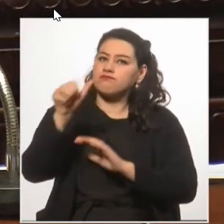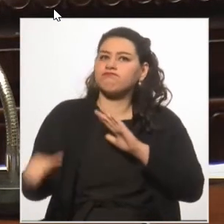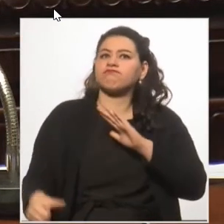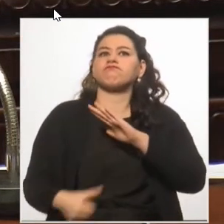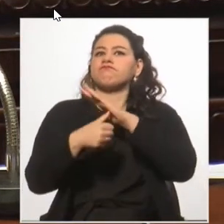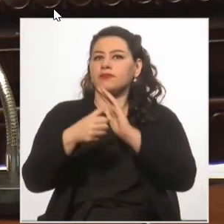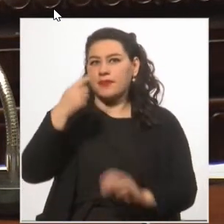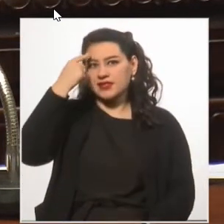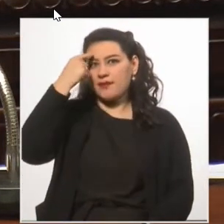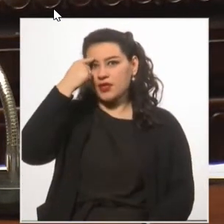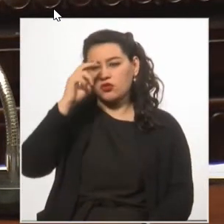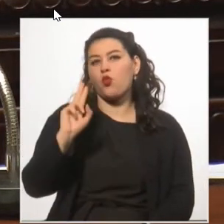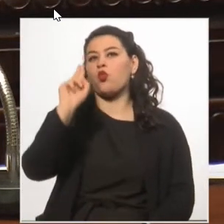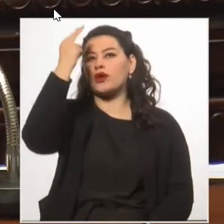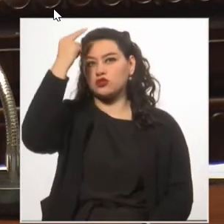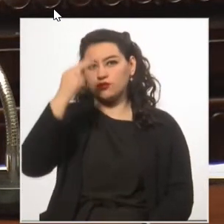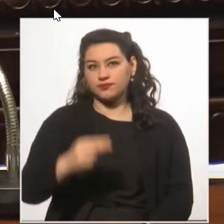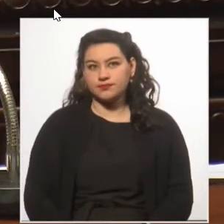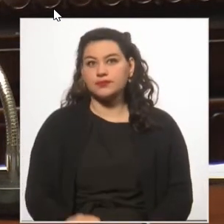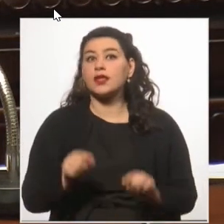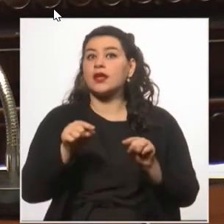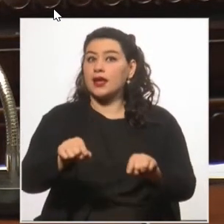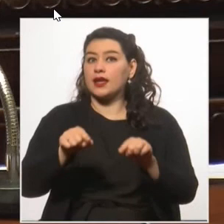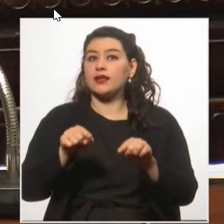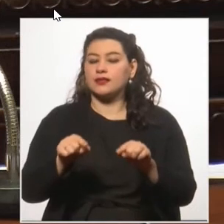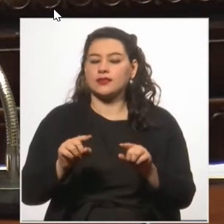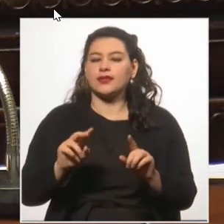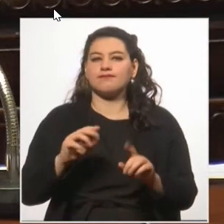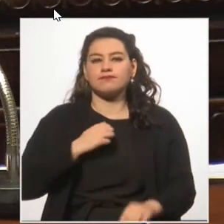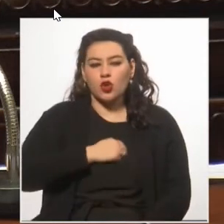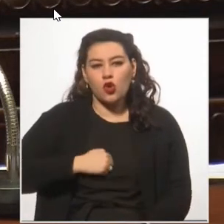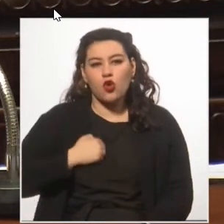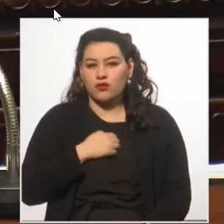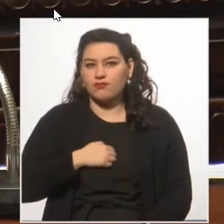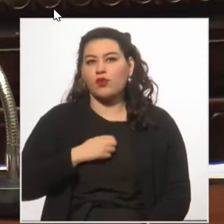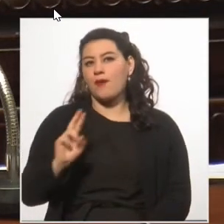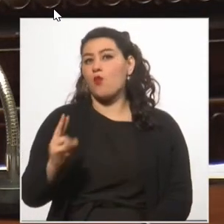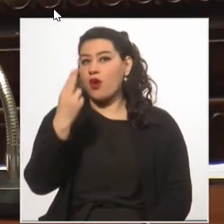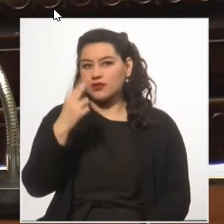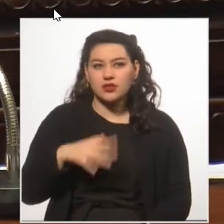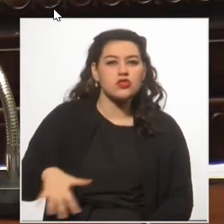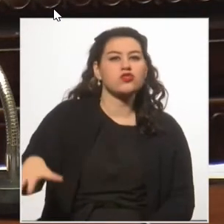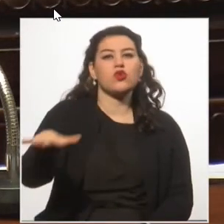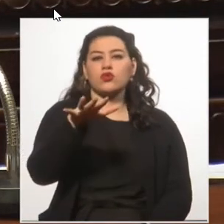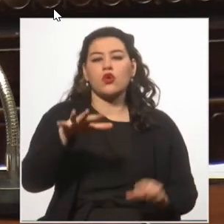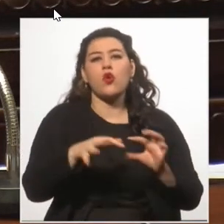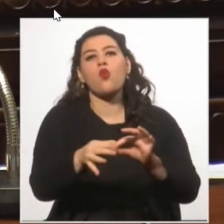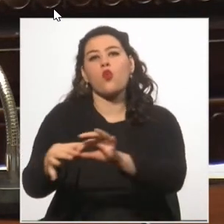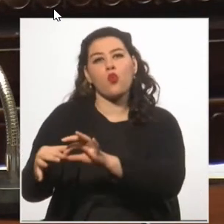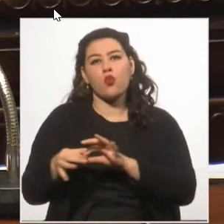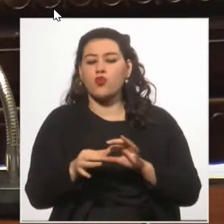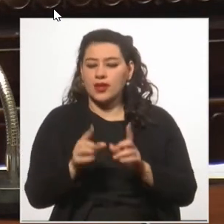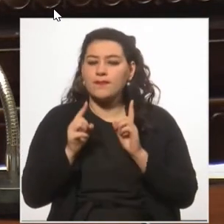del pensamiento uruguayo. Este formidable duelo público tiene la virtud de unirnos en la comunión